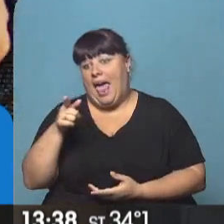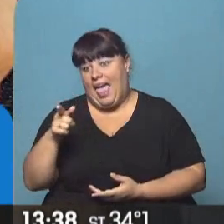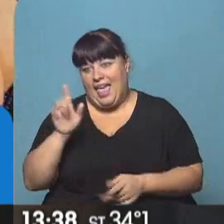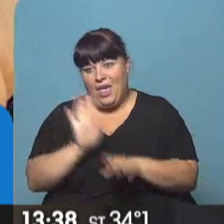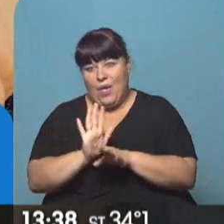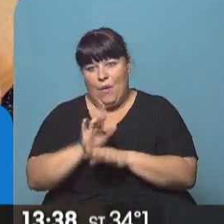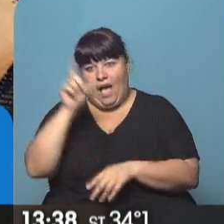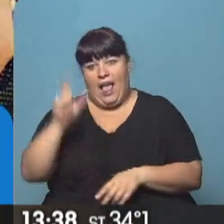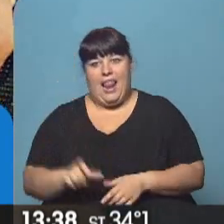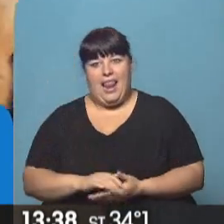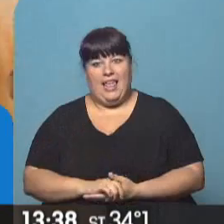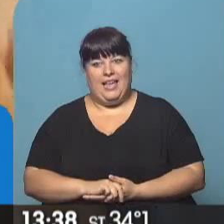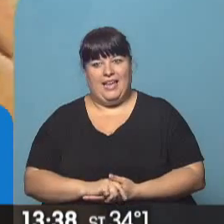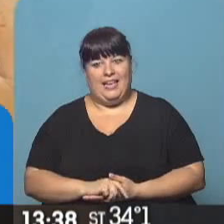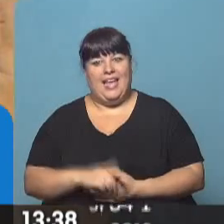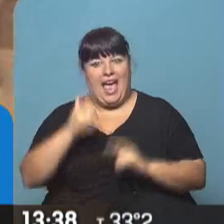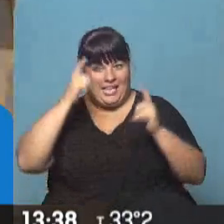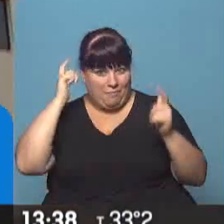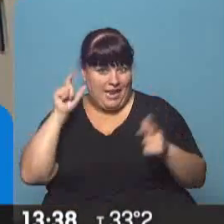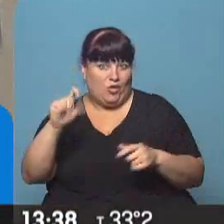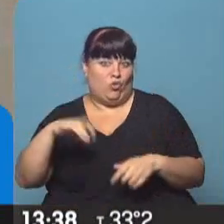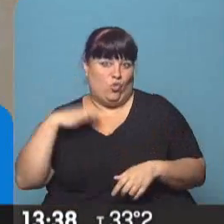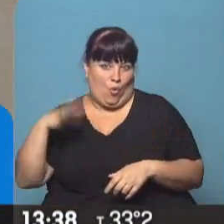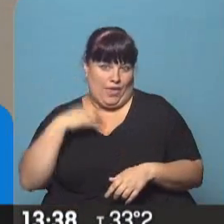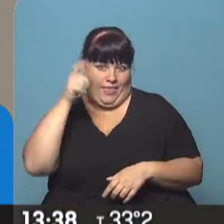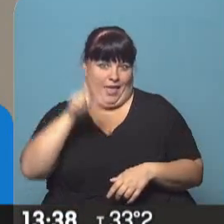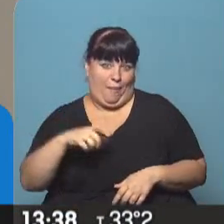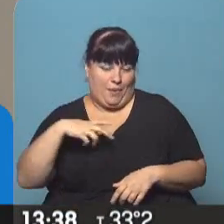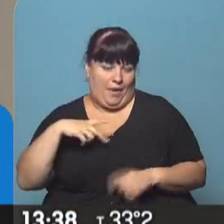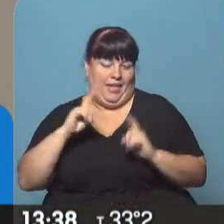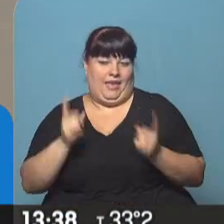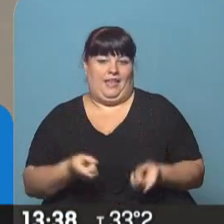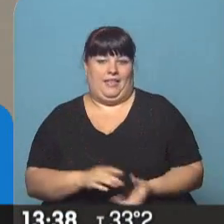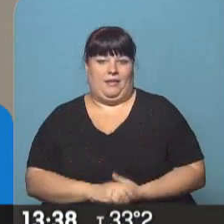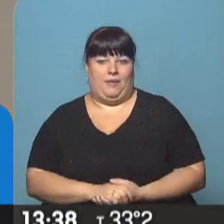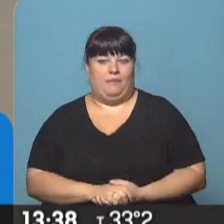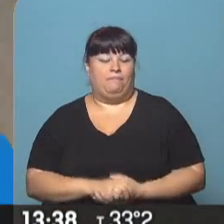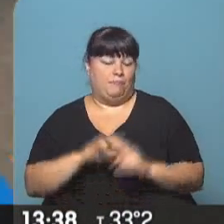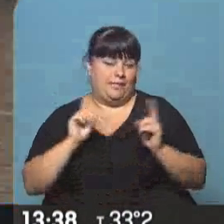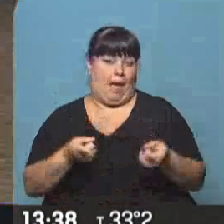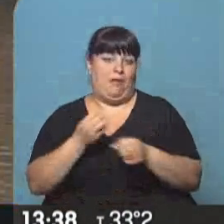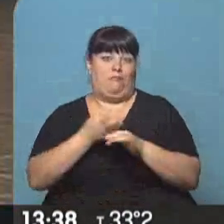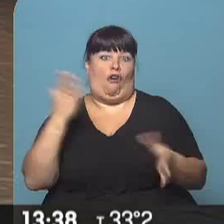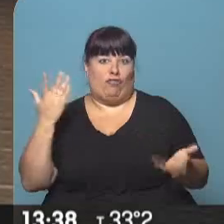es una gran experiencia para su vida personal y también